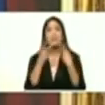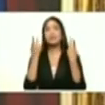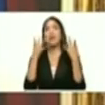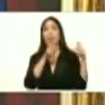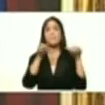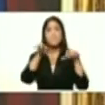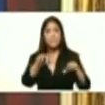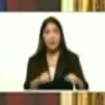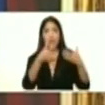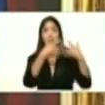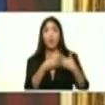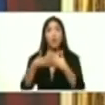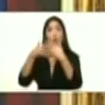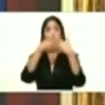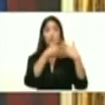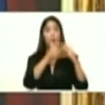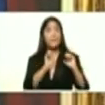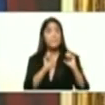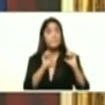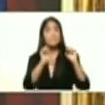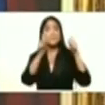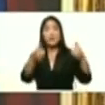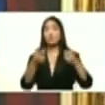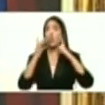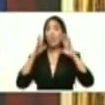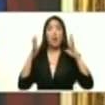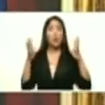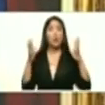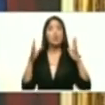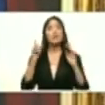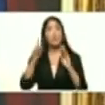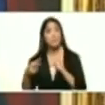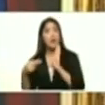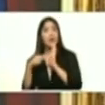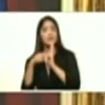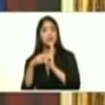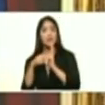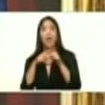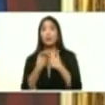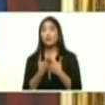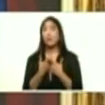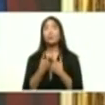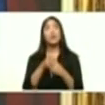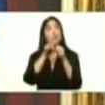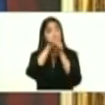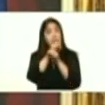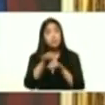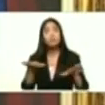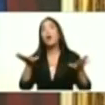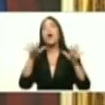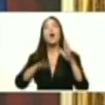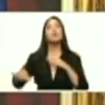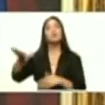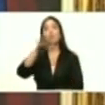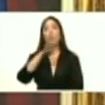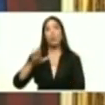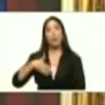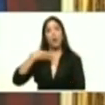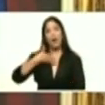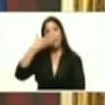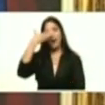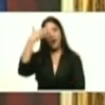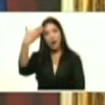imperial, de los Estados Unidos, se desencadene, una locura mayor, en Siria, y eso va a tocar, a todo el mundo árabe, a todo el Medio Oriente,